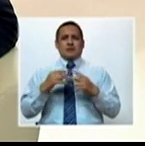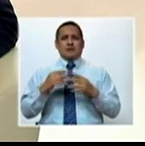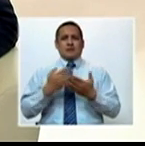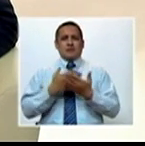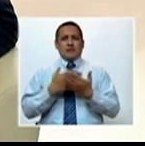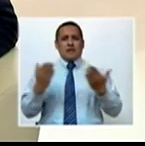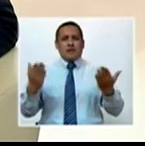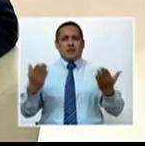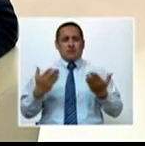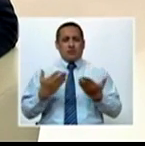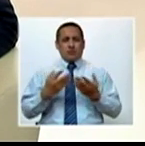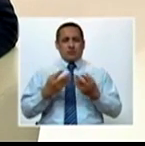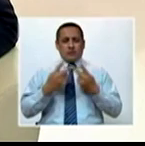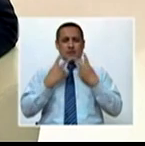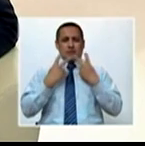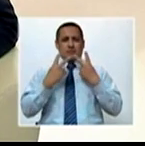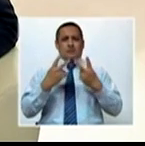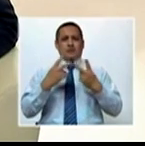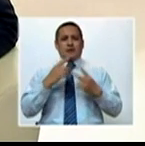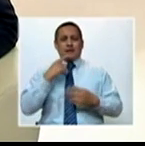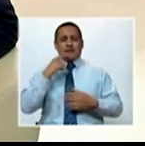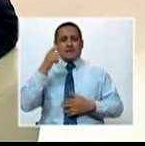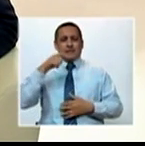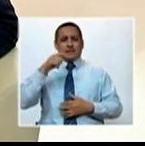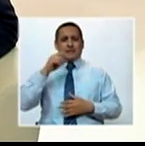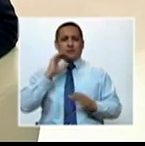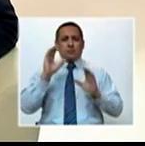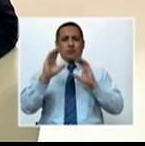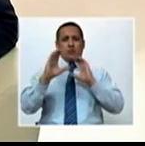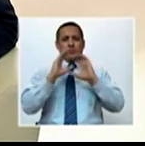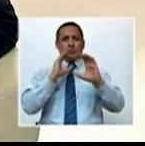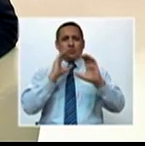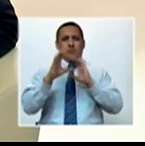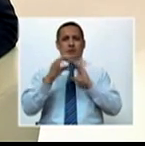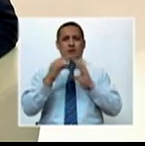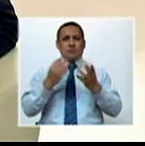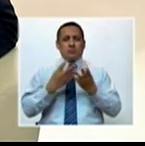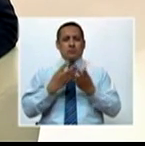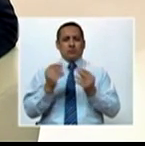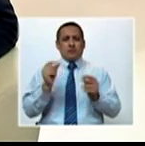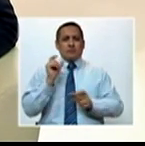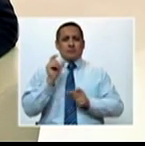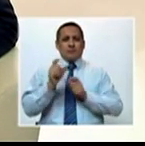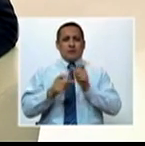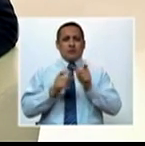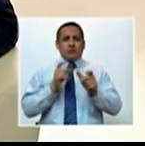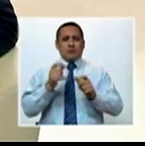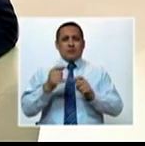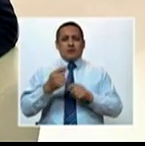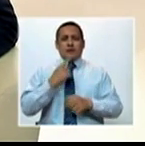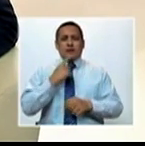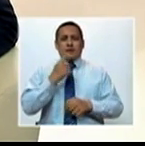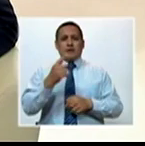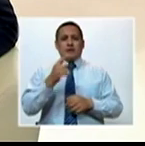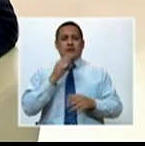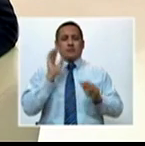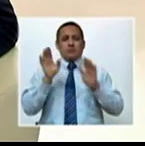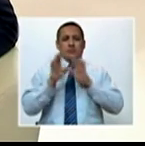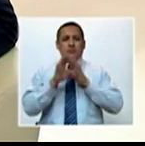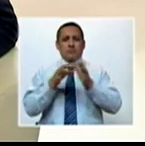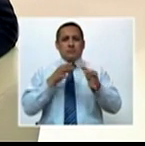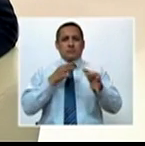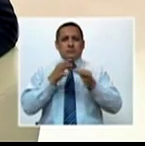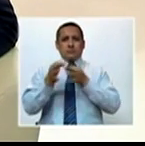comente con nuestros televidentes, es que estamos comentando este viejo principio que viene